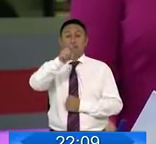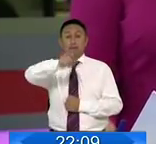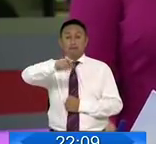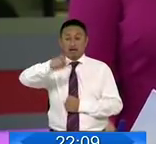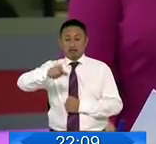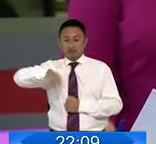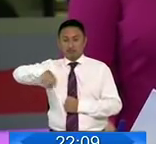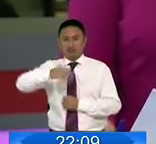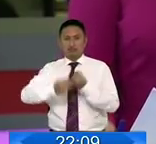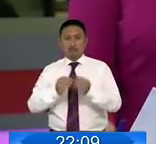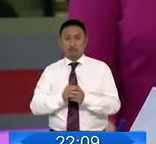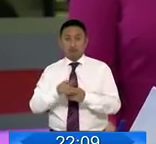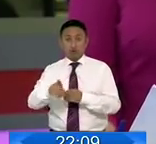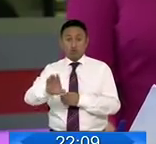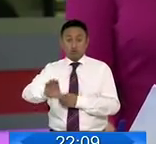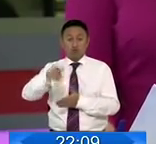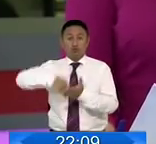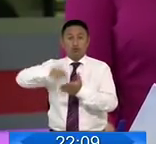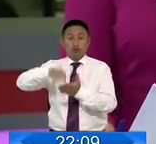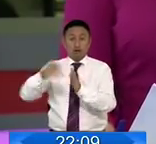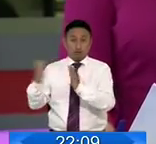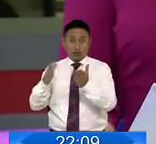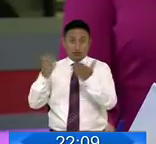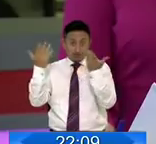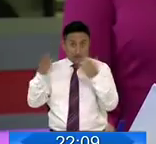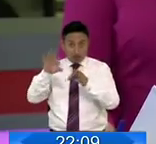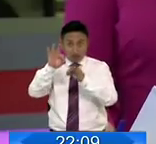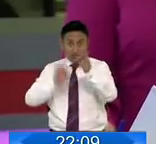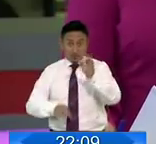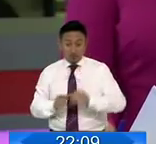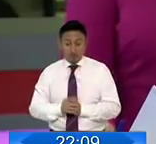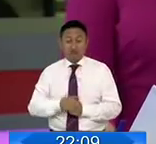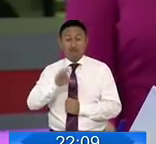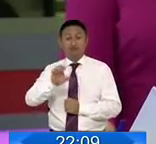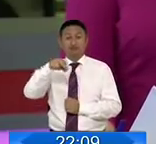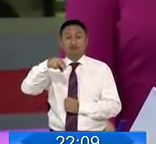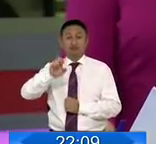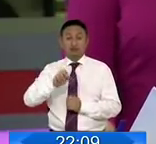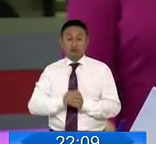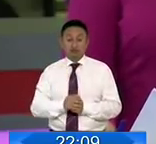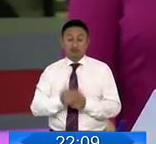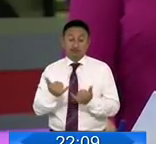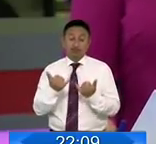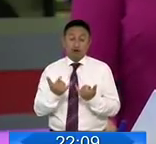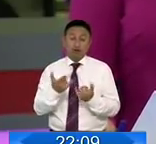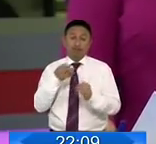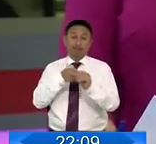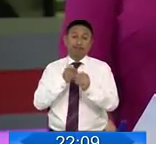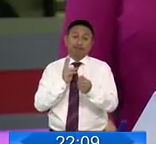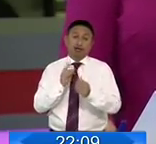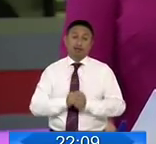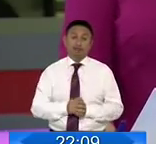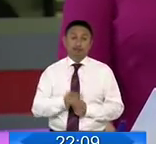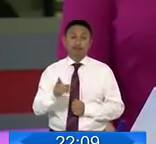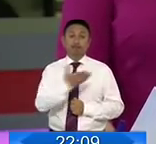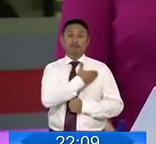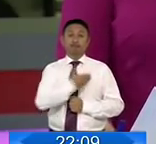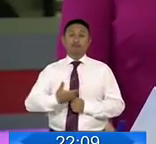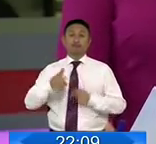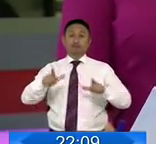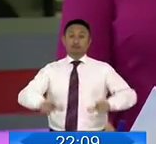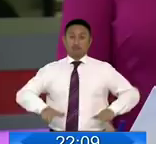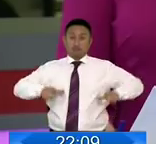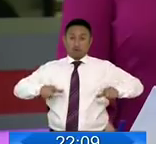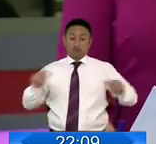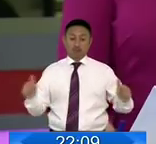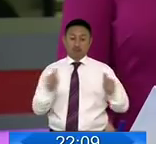se les cumplió el contrato ocasional en el Consejo Nacional Electoral, CNE, y tuvieron que dejar la institución. El presidente de la República, Lenín